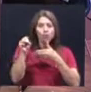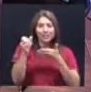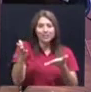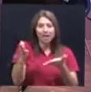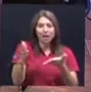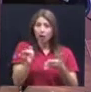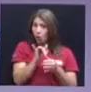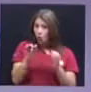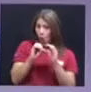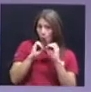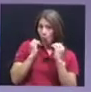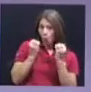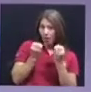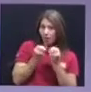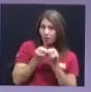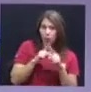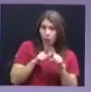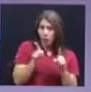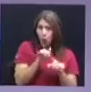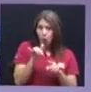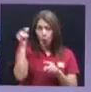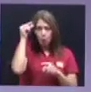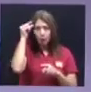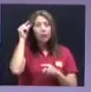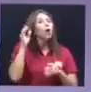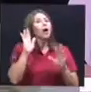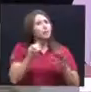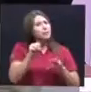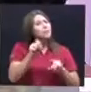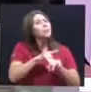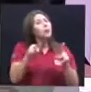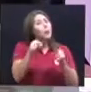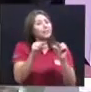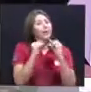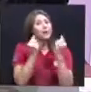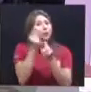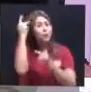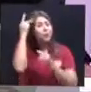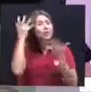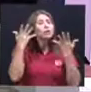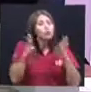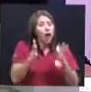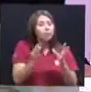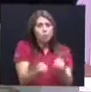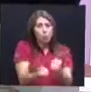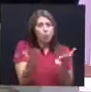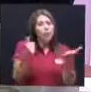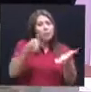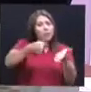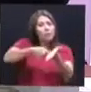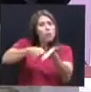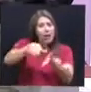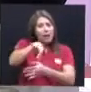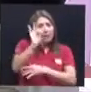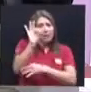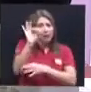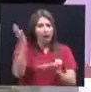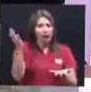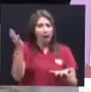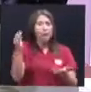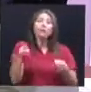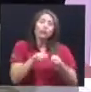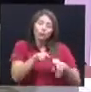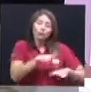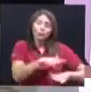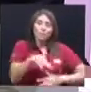gobierno exactamente aunque fue electa popularmente o sea esta grupación política militar porque también tiene un brazo militar armado que